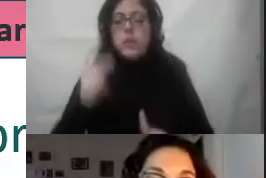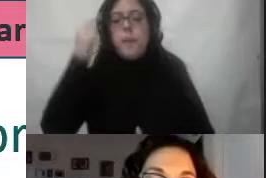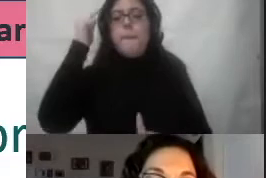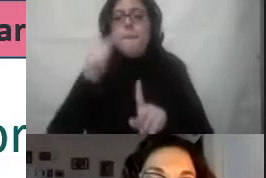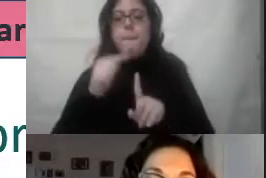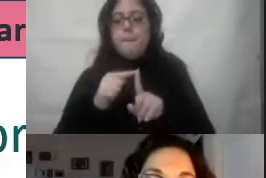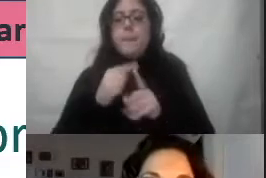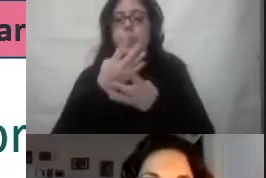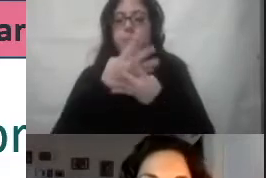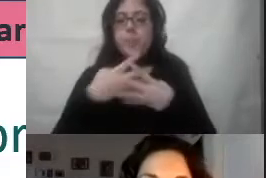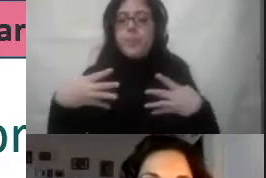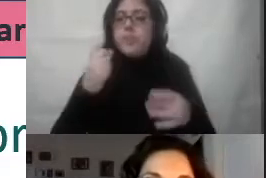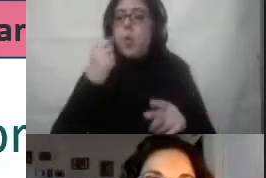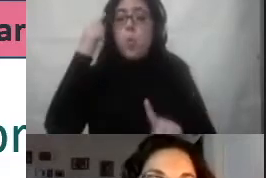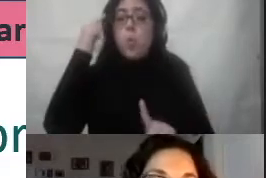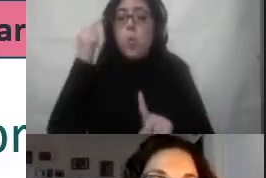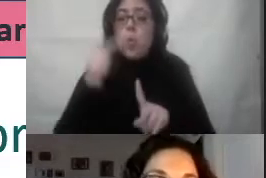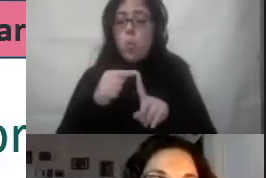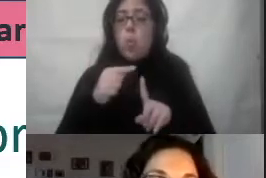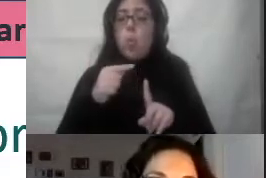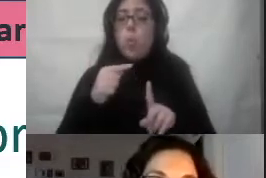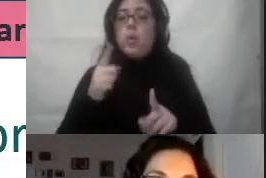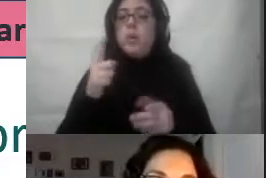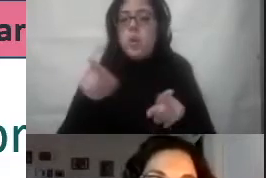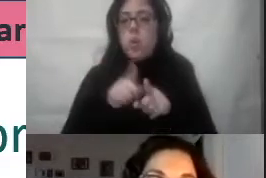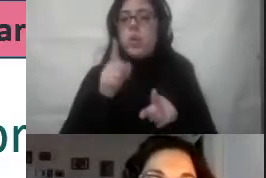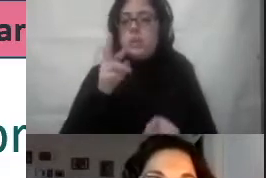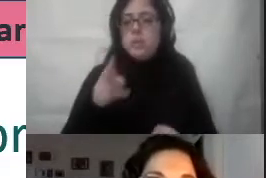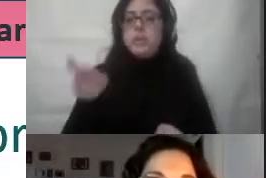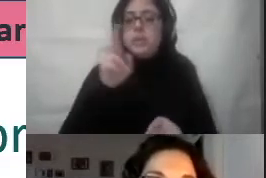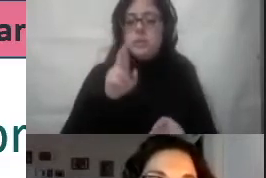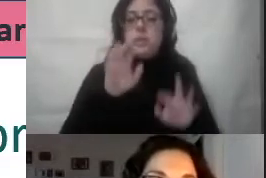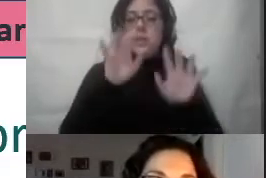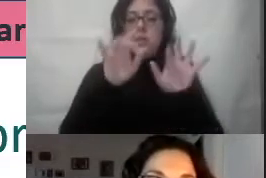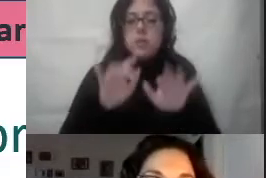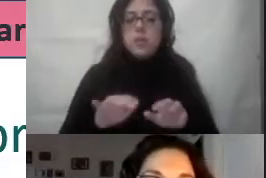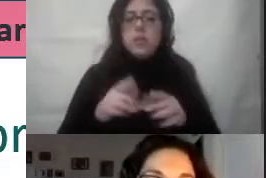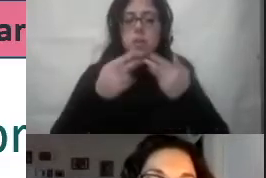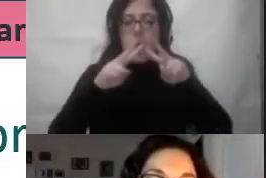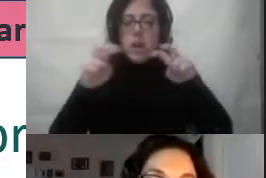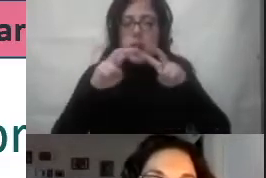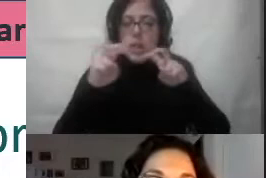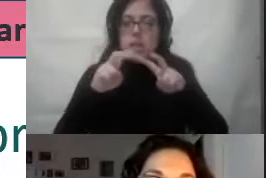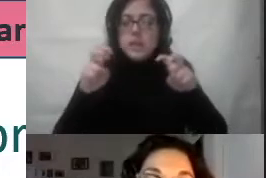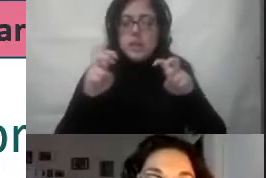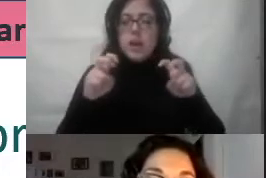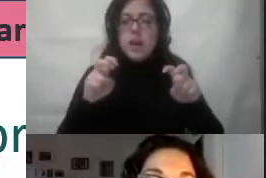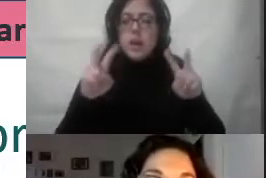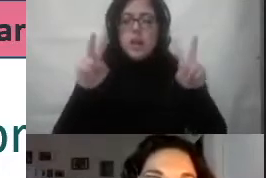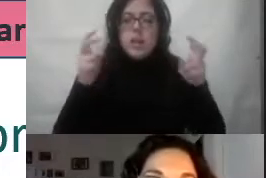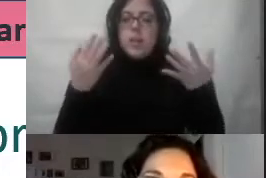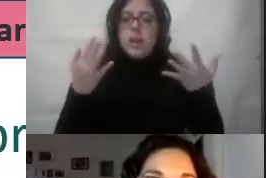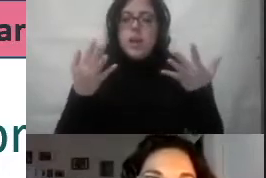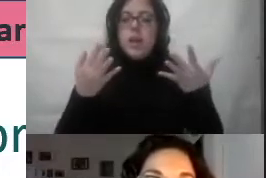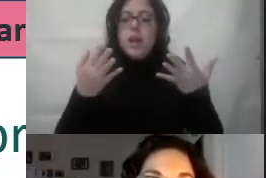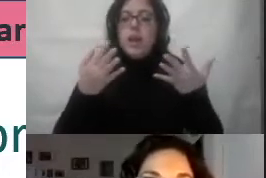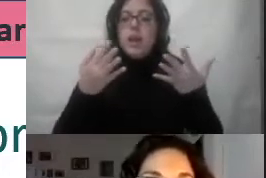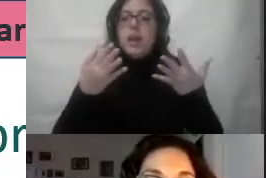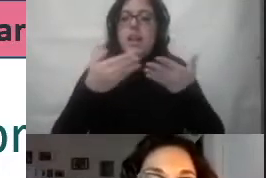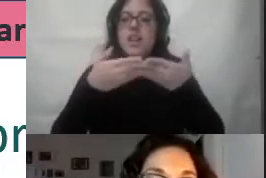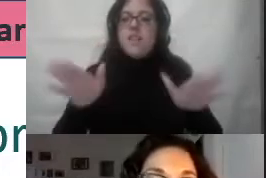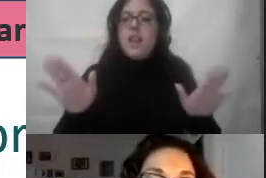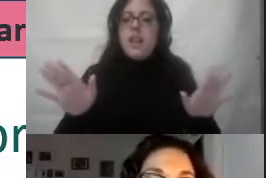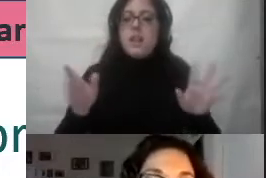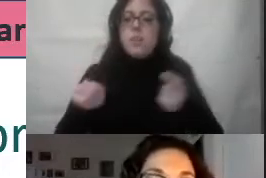el siguiente objetivo, lo redactamos en el siguiente, analizar críticamente los efectos del liberalismo económico en la población a inicios del siglo